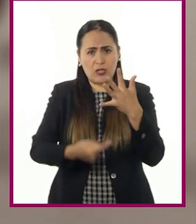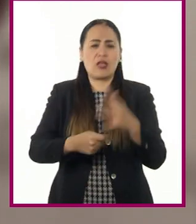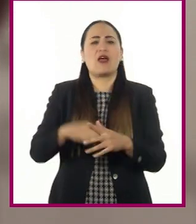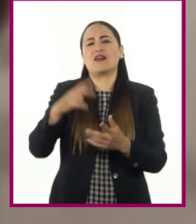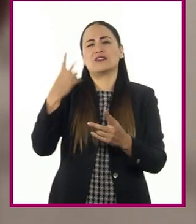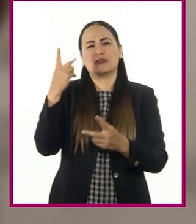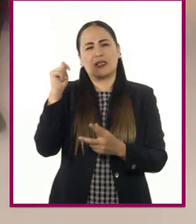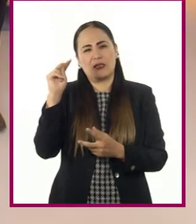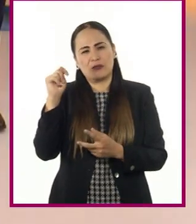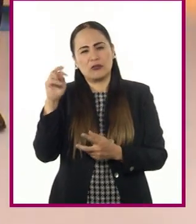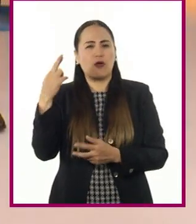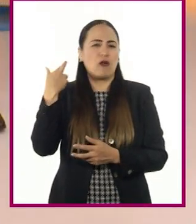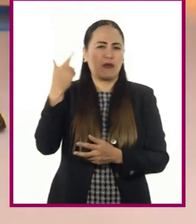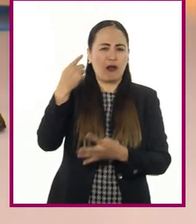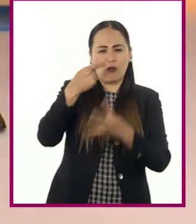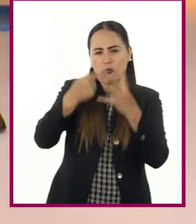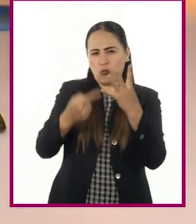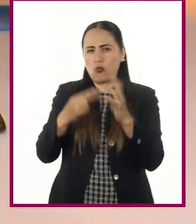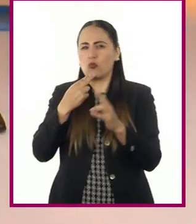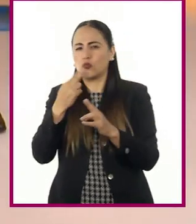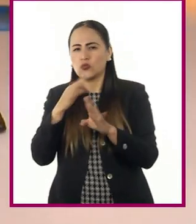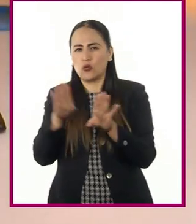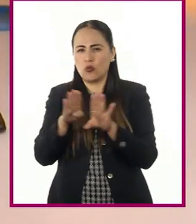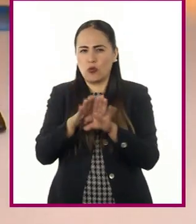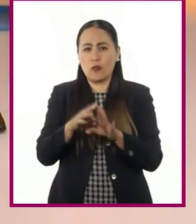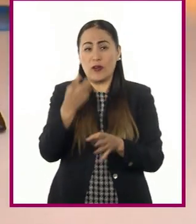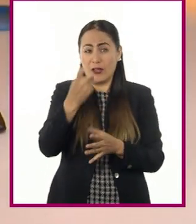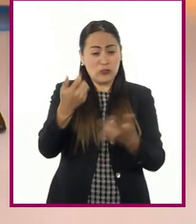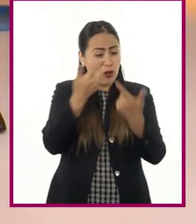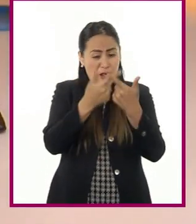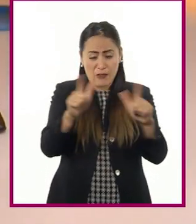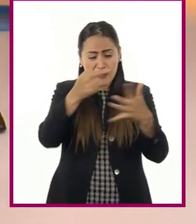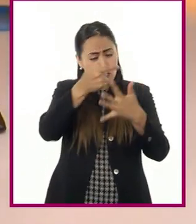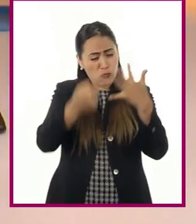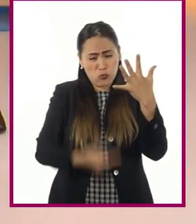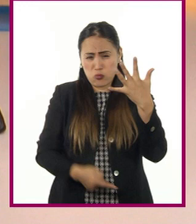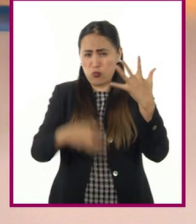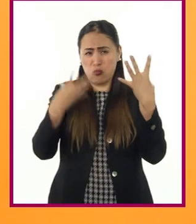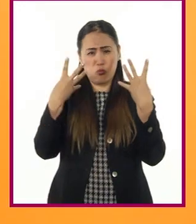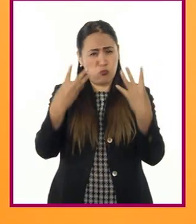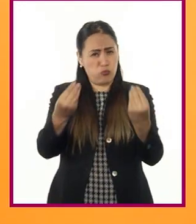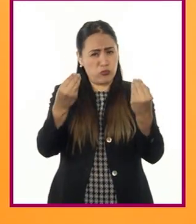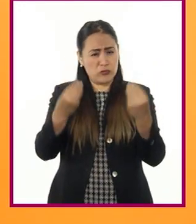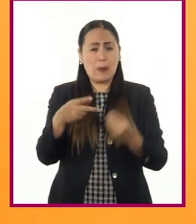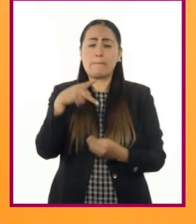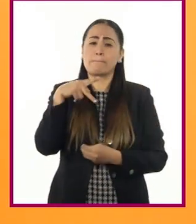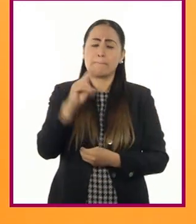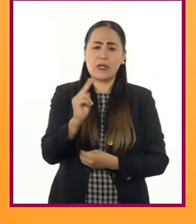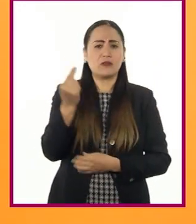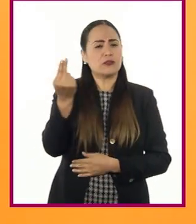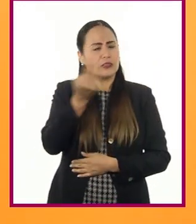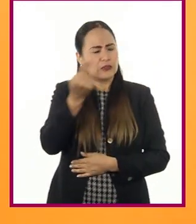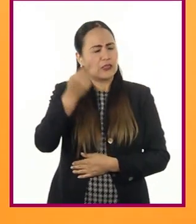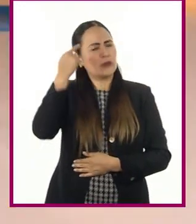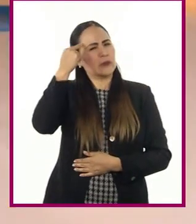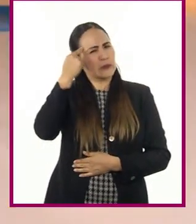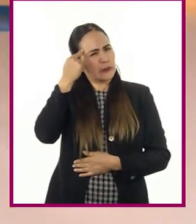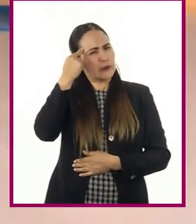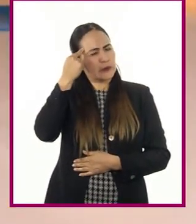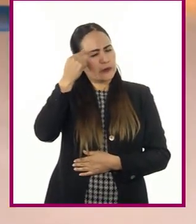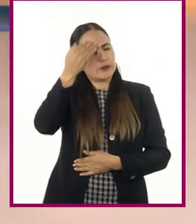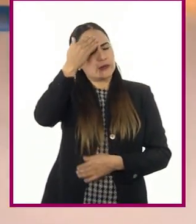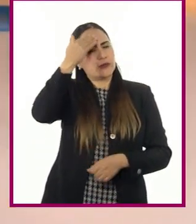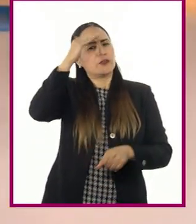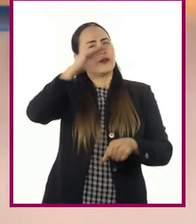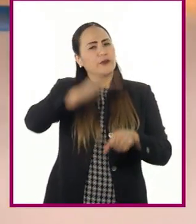comunicación. Las formas de libertad son múltiples, pero es necesario tener siempre presente